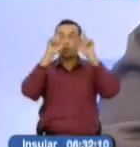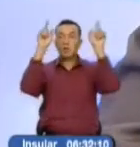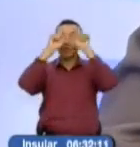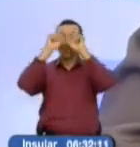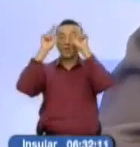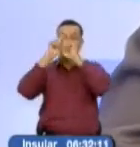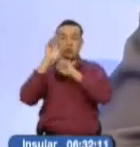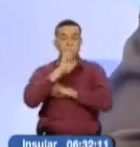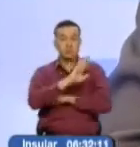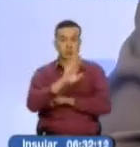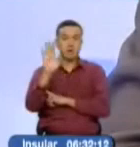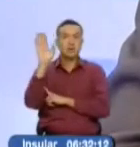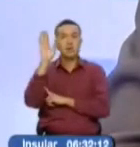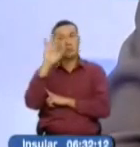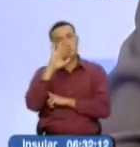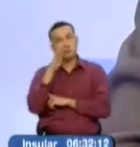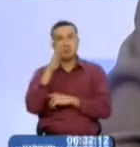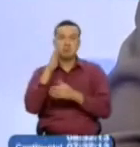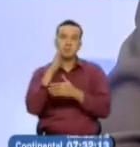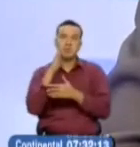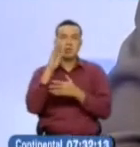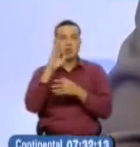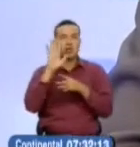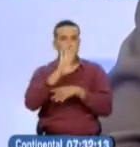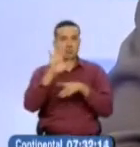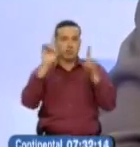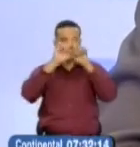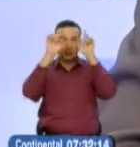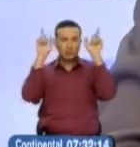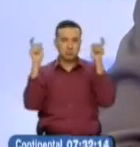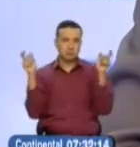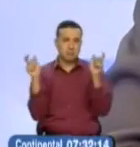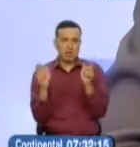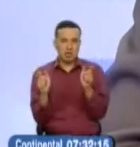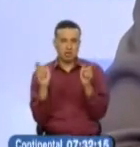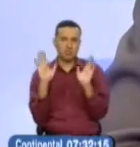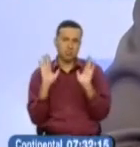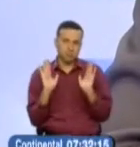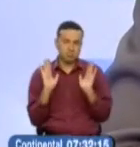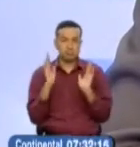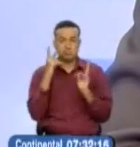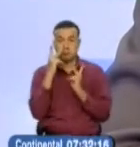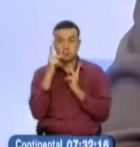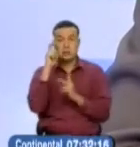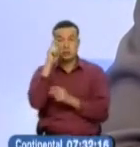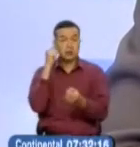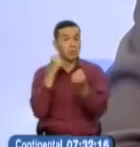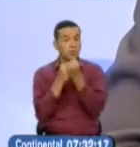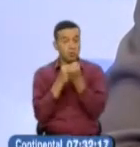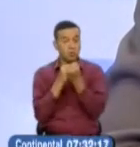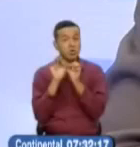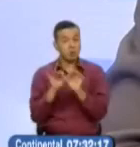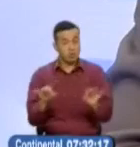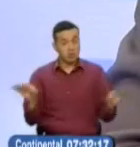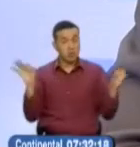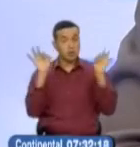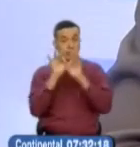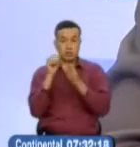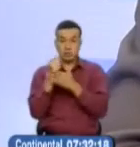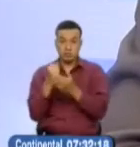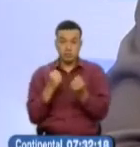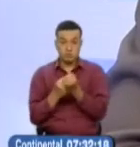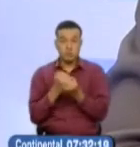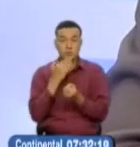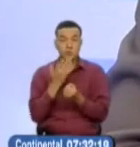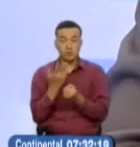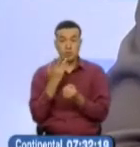empresarial sector medio digamos de las empresas que este necesita un apoyo significativo Para